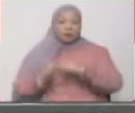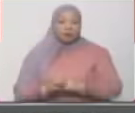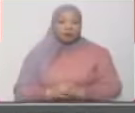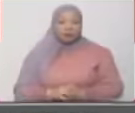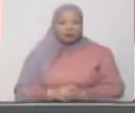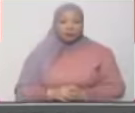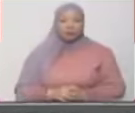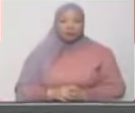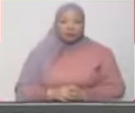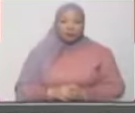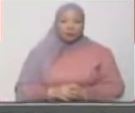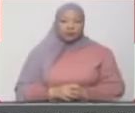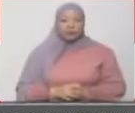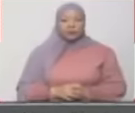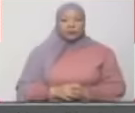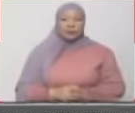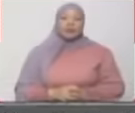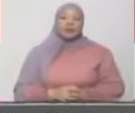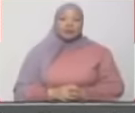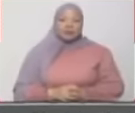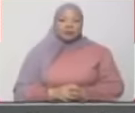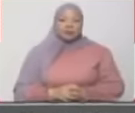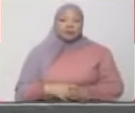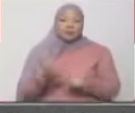Hugo Chávez Frías.